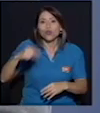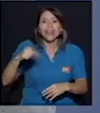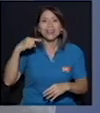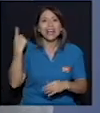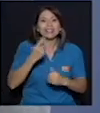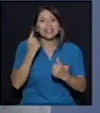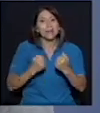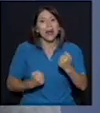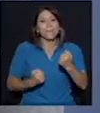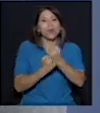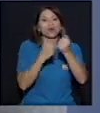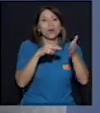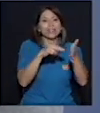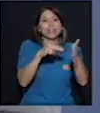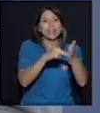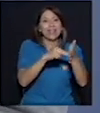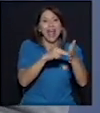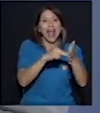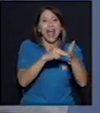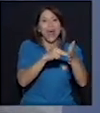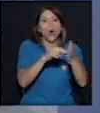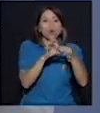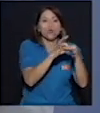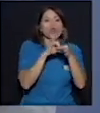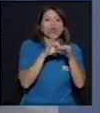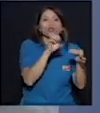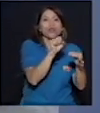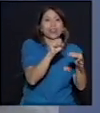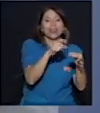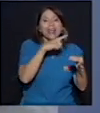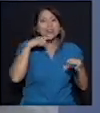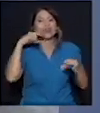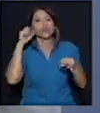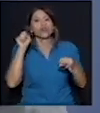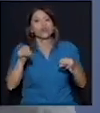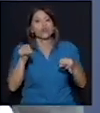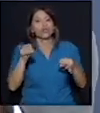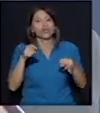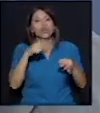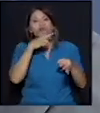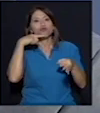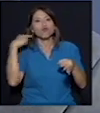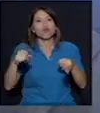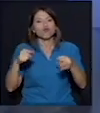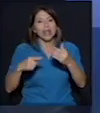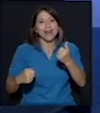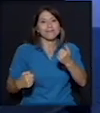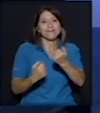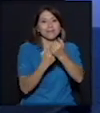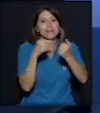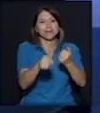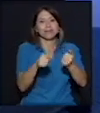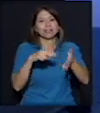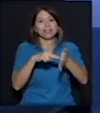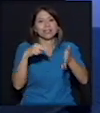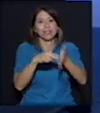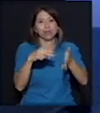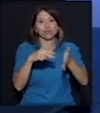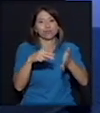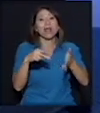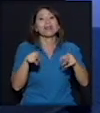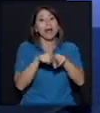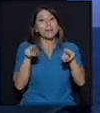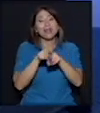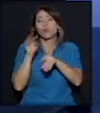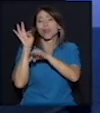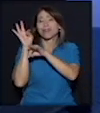Rusia repite esa conducta apoyando fuertísimamente al régimen sirio. La razón es porque aparte de que hay una tradición